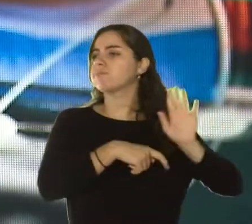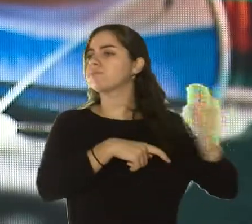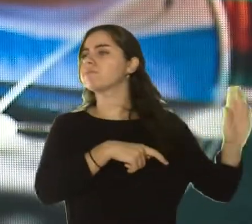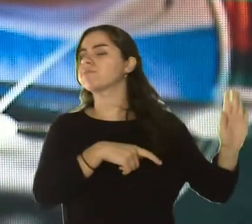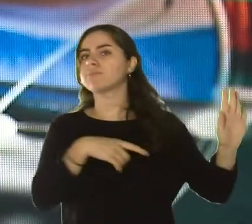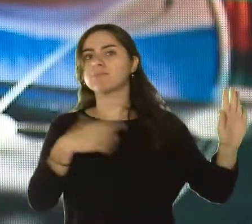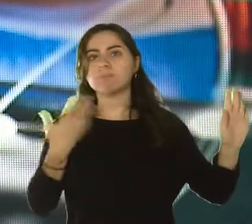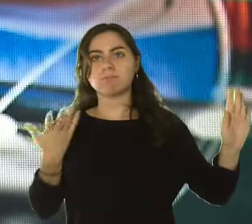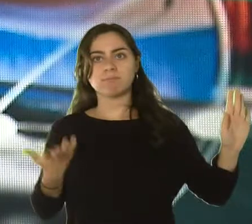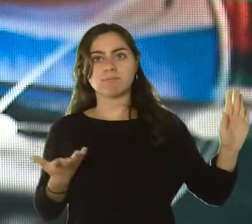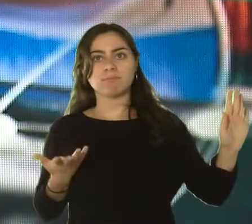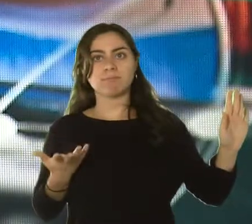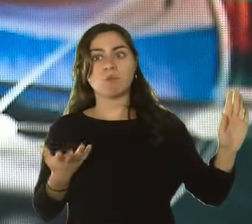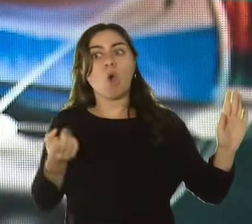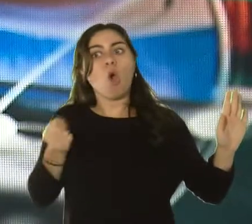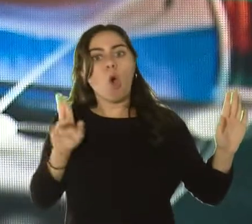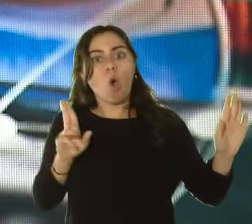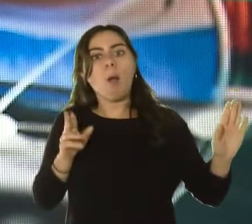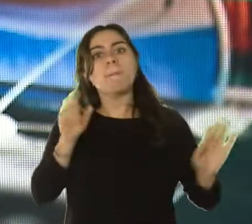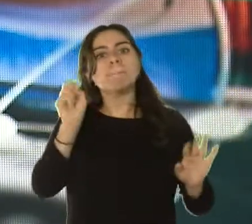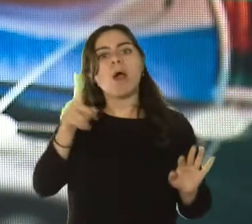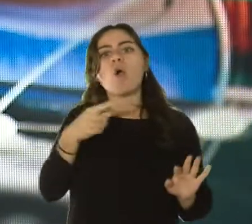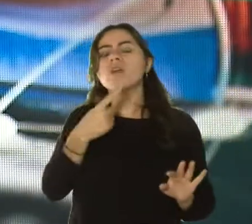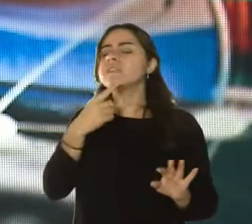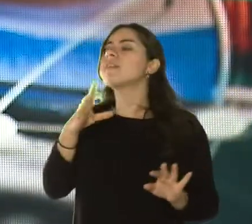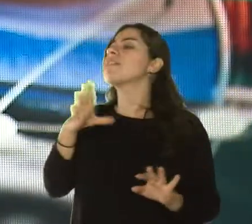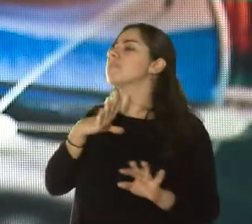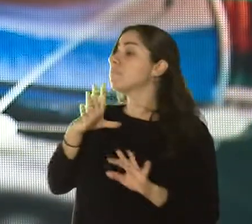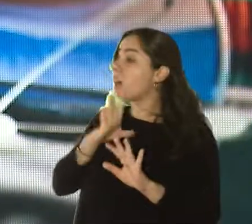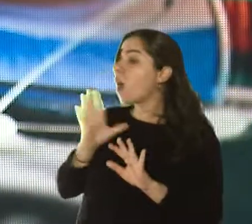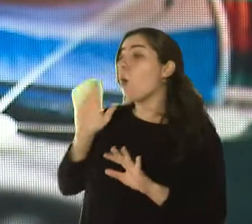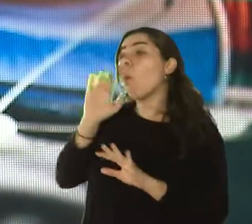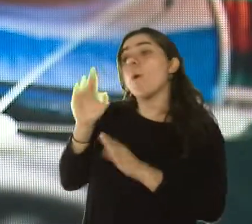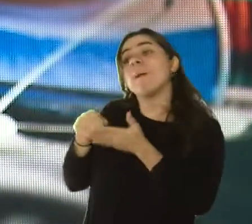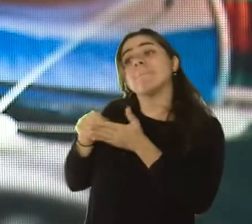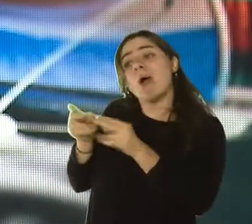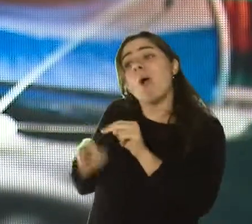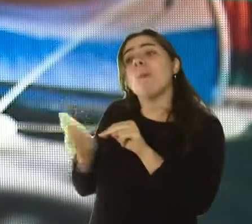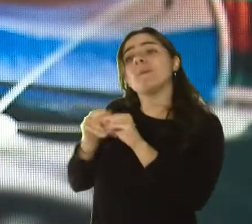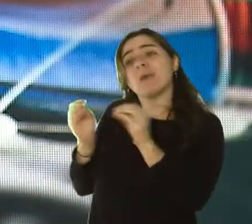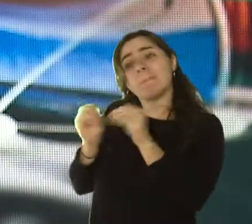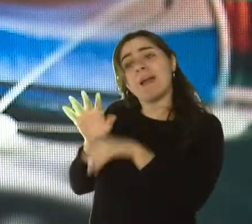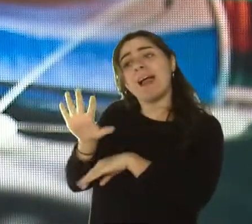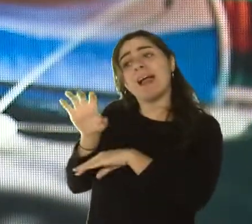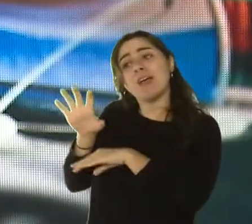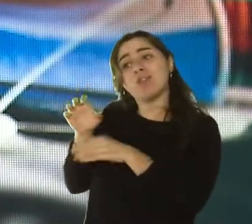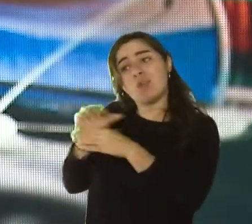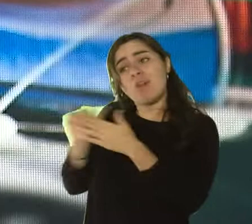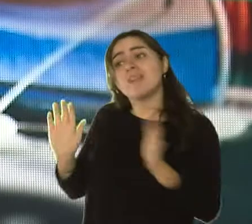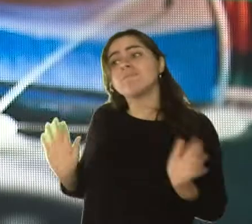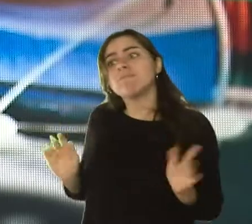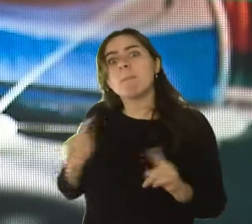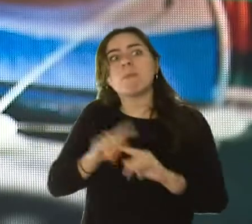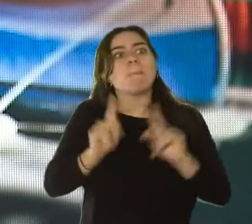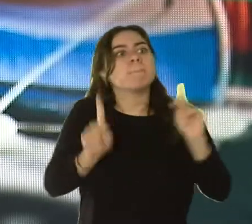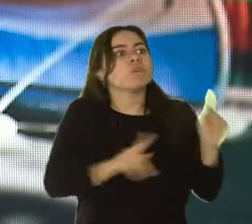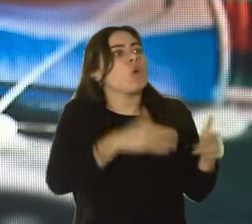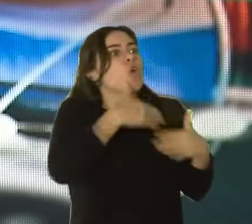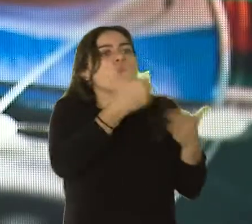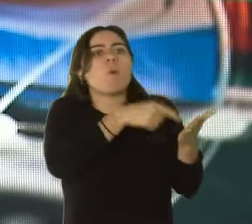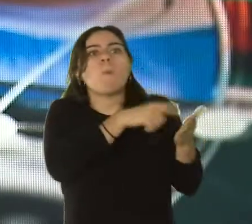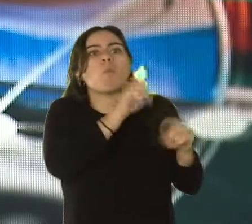darle la oportunidad de loss mitigation, o si le dice, te voy a aumentar el pago por 500 pesos y la persona no tiene capacidad de poder honrar ese tipo